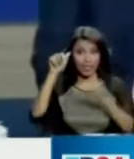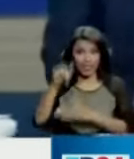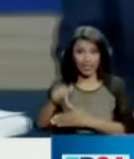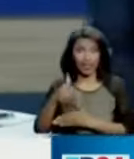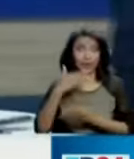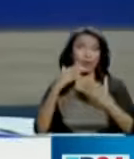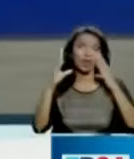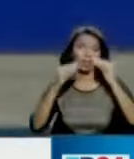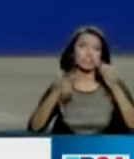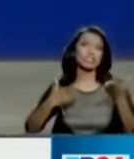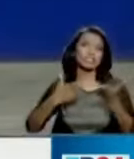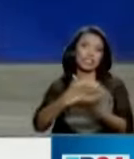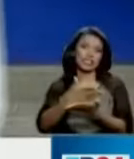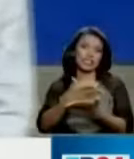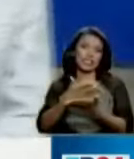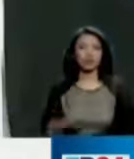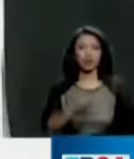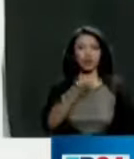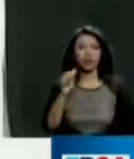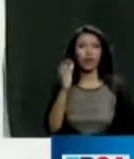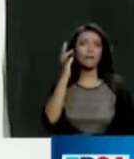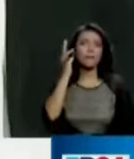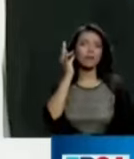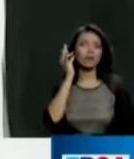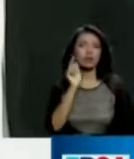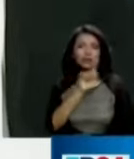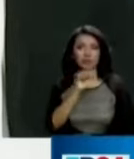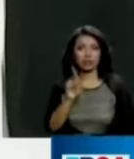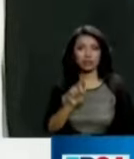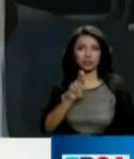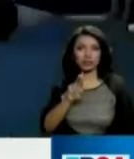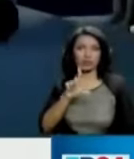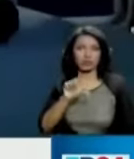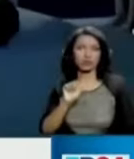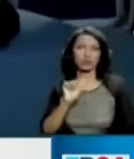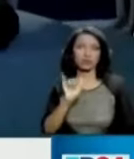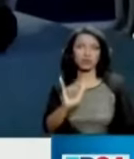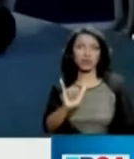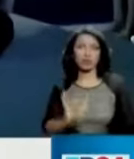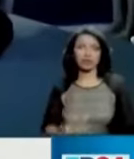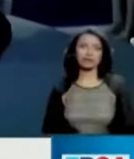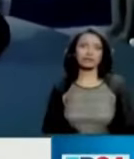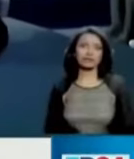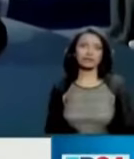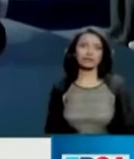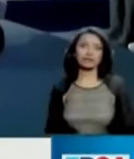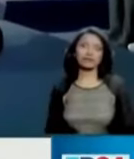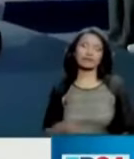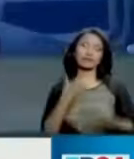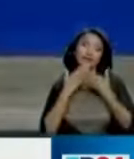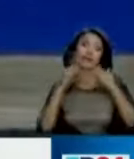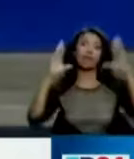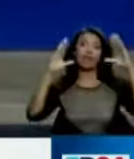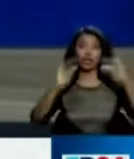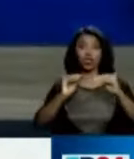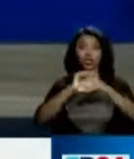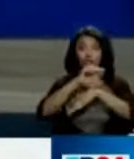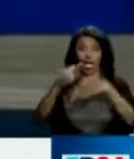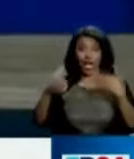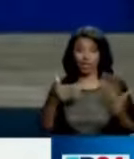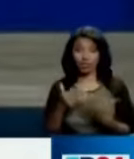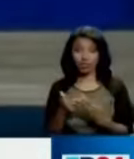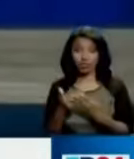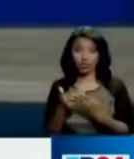seguir viendo nuestra realidad, analizándola y tratando de buscarle una salida, en esta ocasión vía electoral,